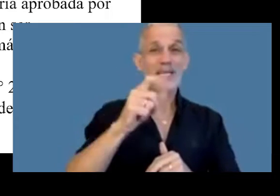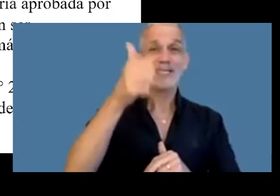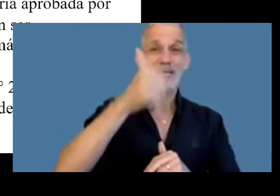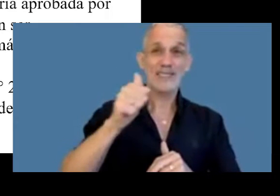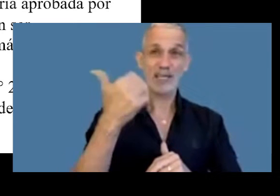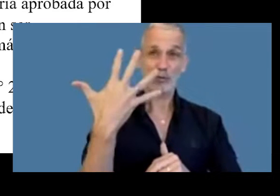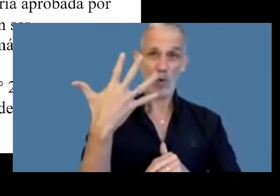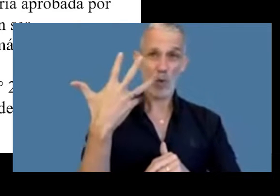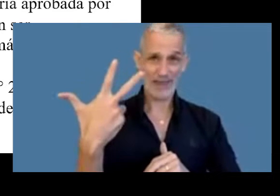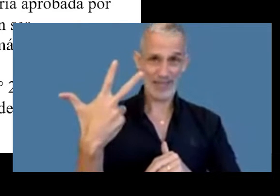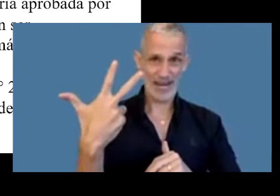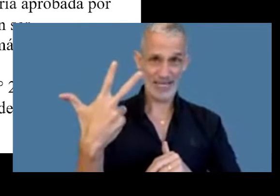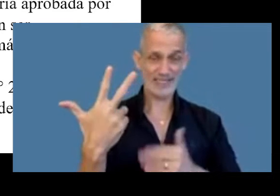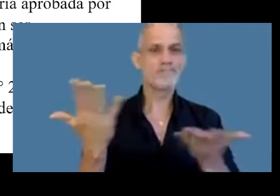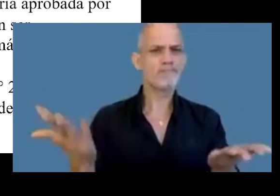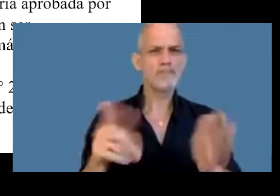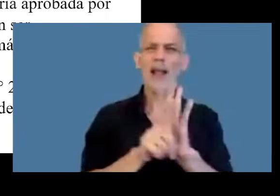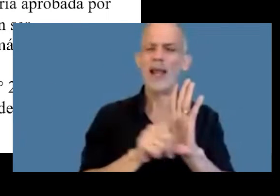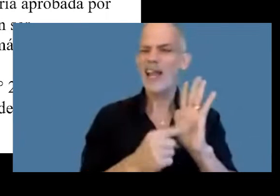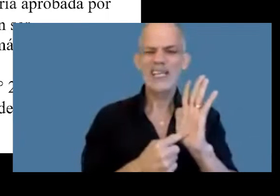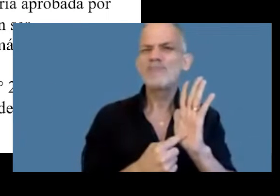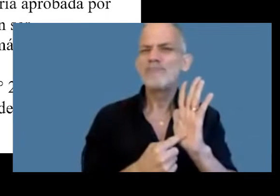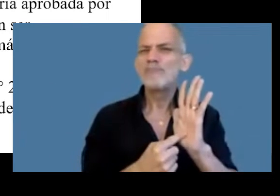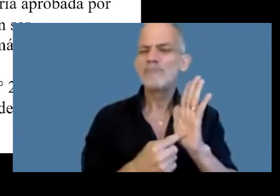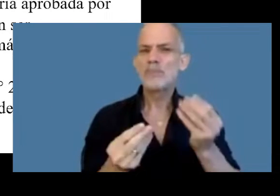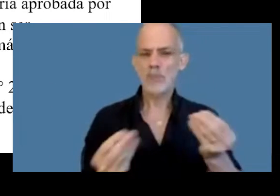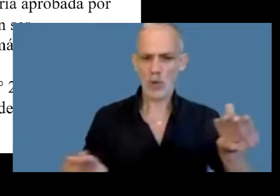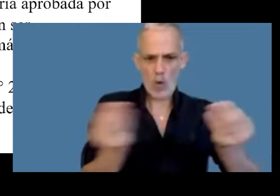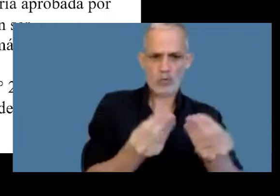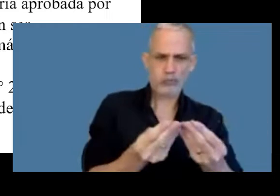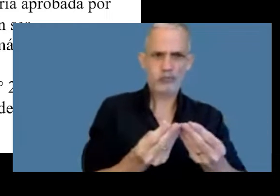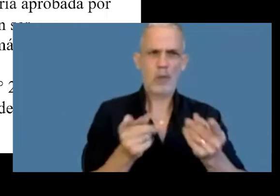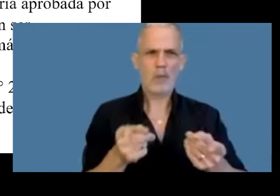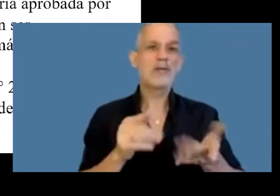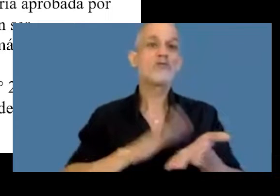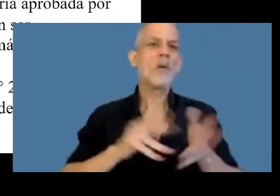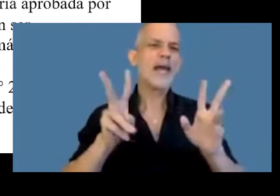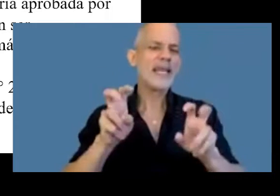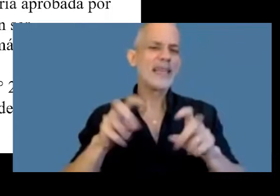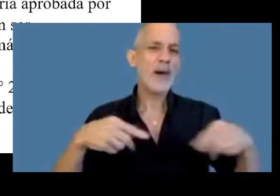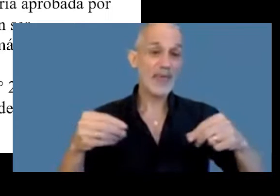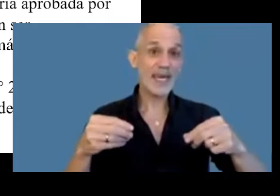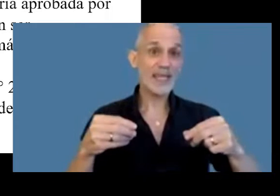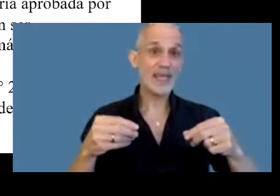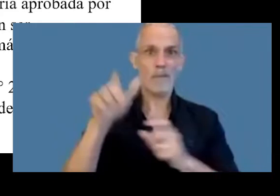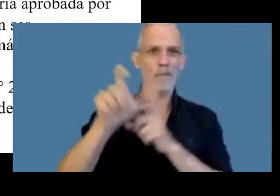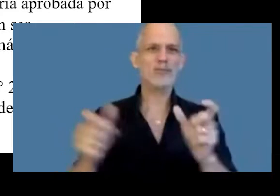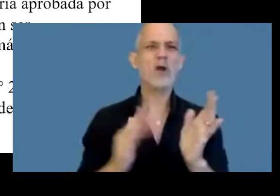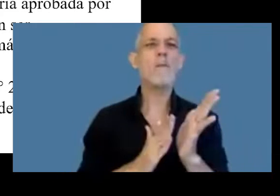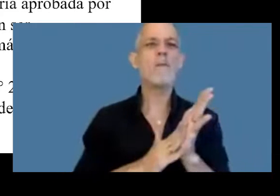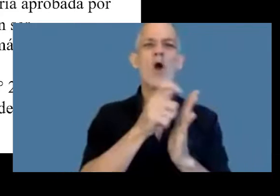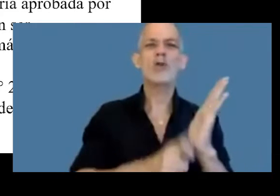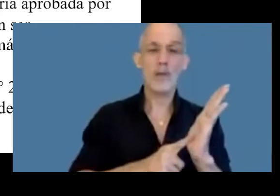27.653. Esta ley viene a complementar en materia de contribuyentes del monotributo, la